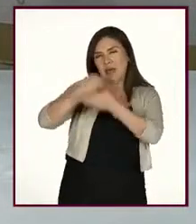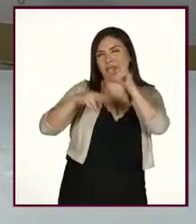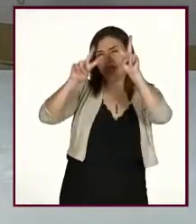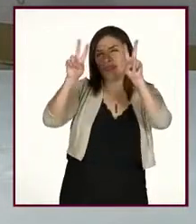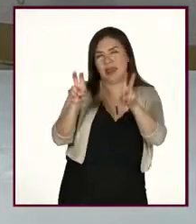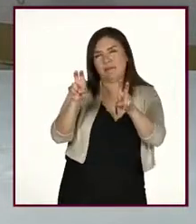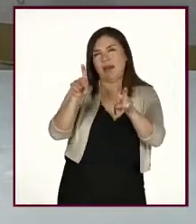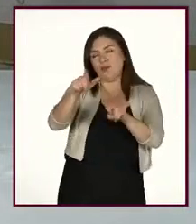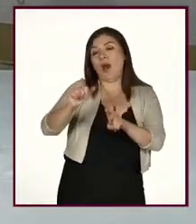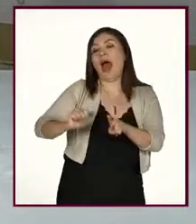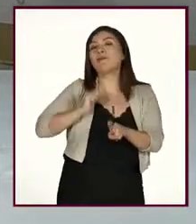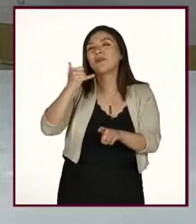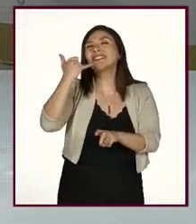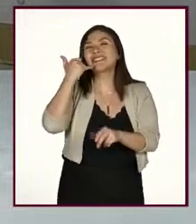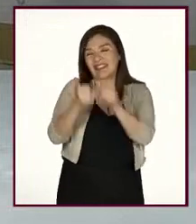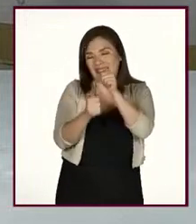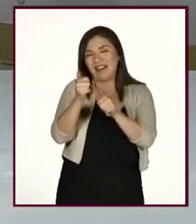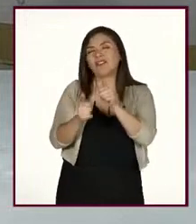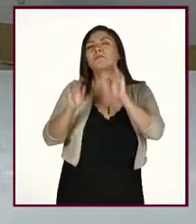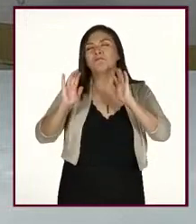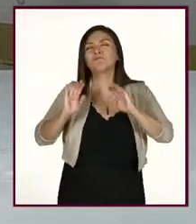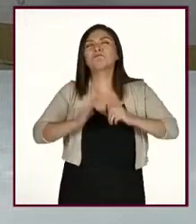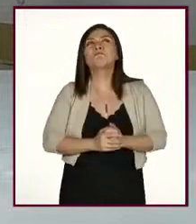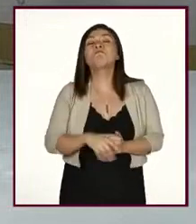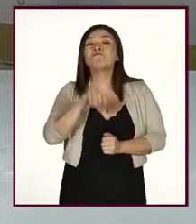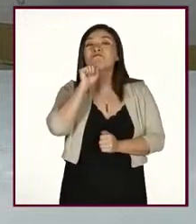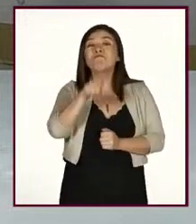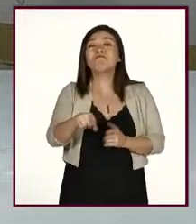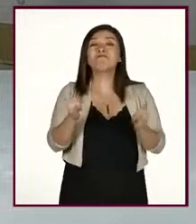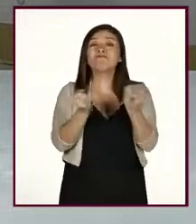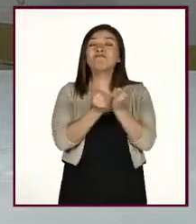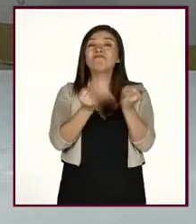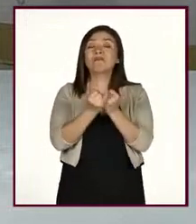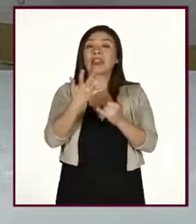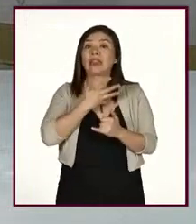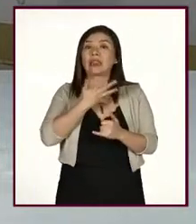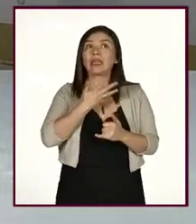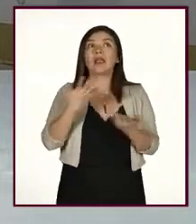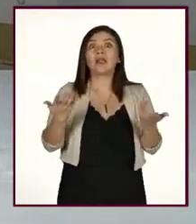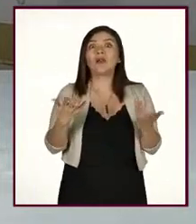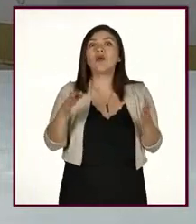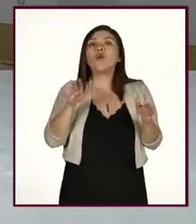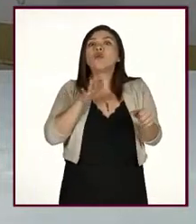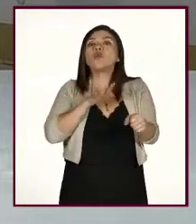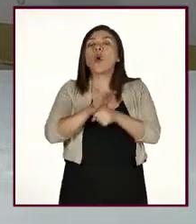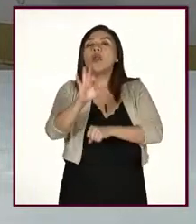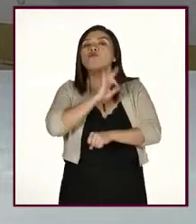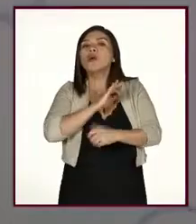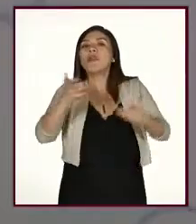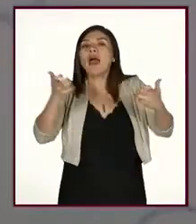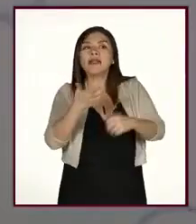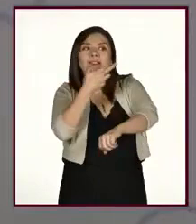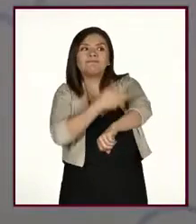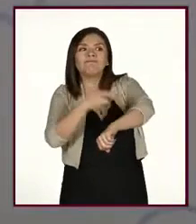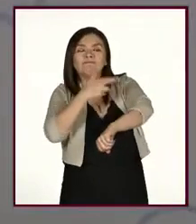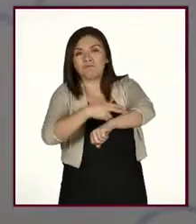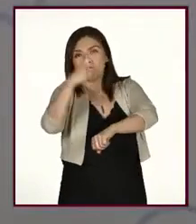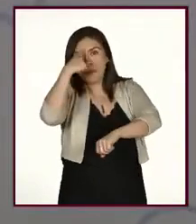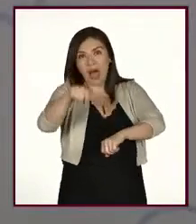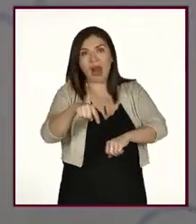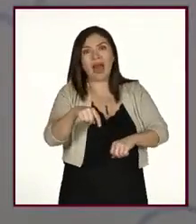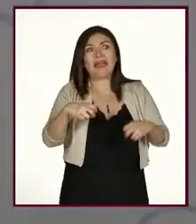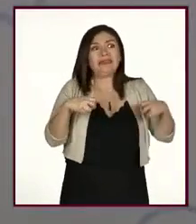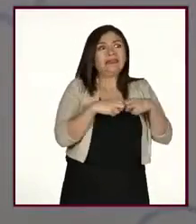aprovechando como esta parte del celular, pues también tenemos que ciertas medidas como para gestionar, como para afrontar